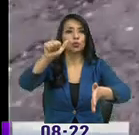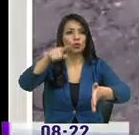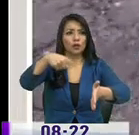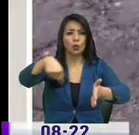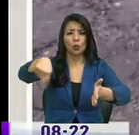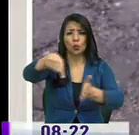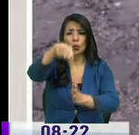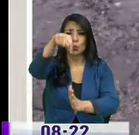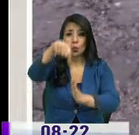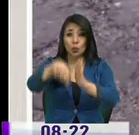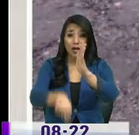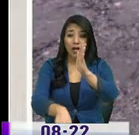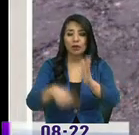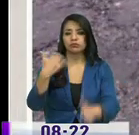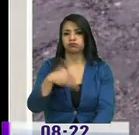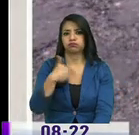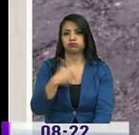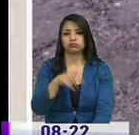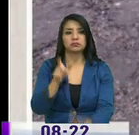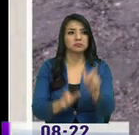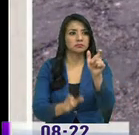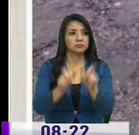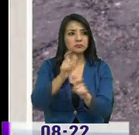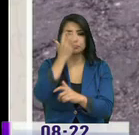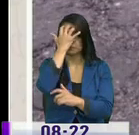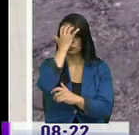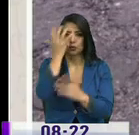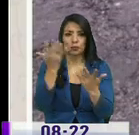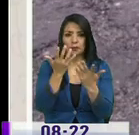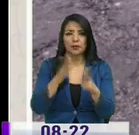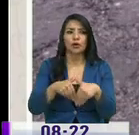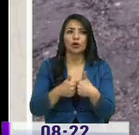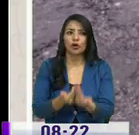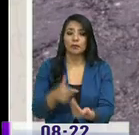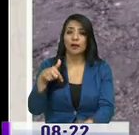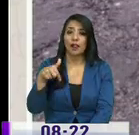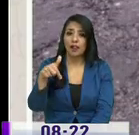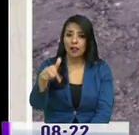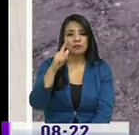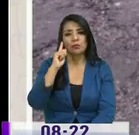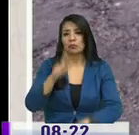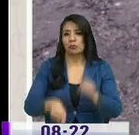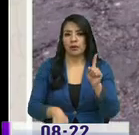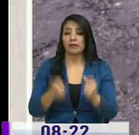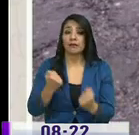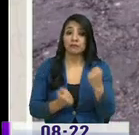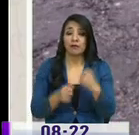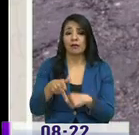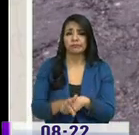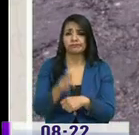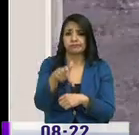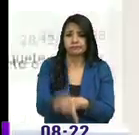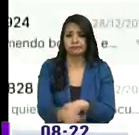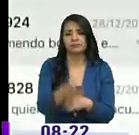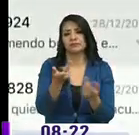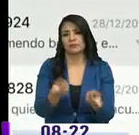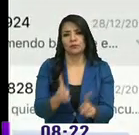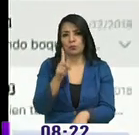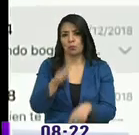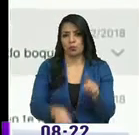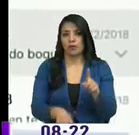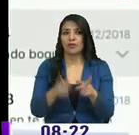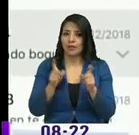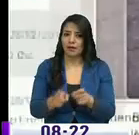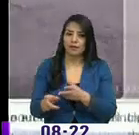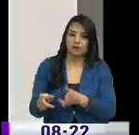hueco enorme, enorme, que les tiene preocupados a todos los moradores. No pueden caminar por ahí los peatones con tranquilidad y tampoco los